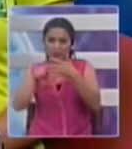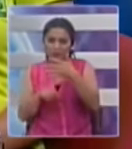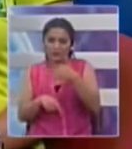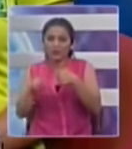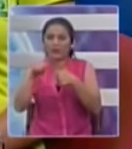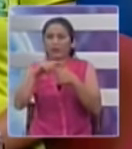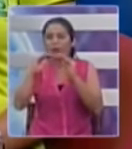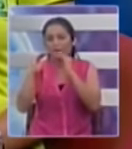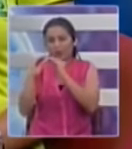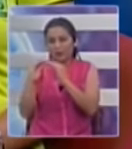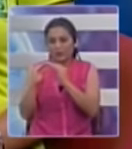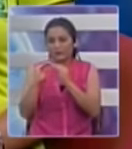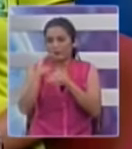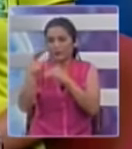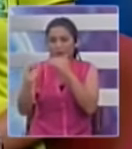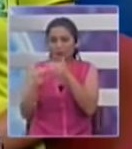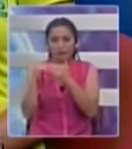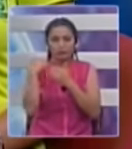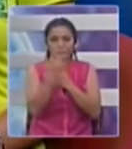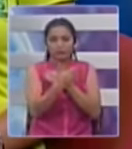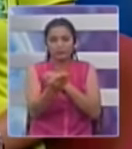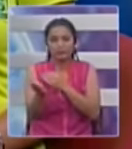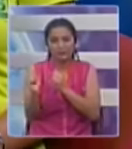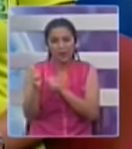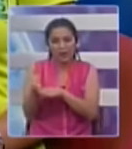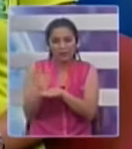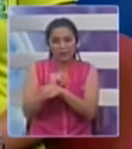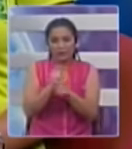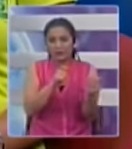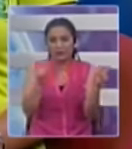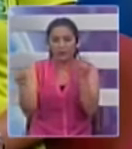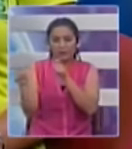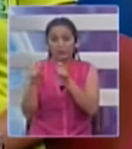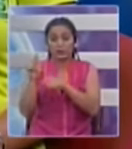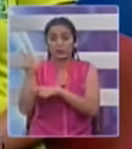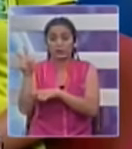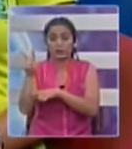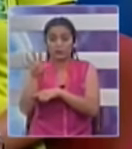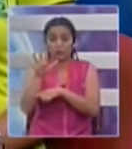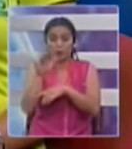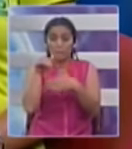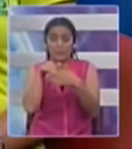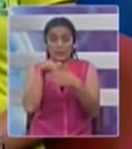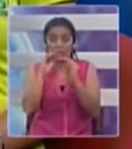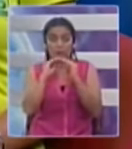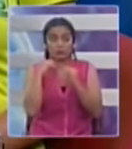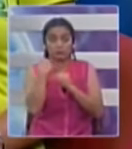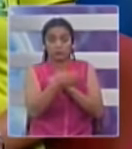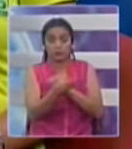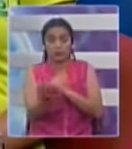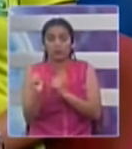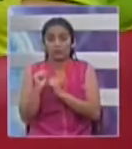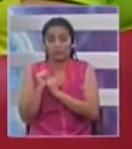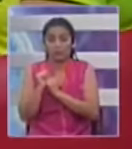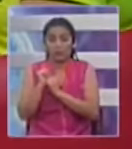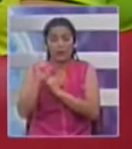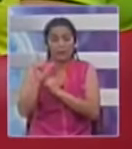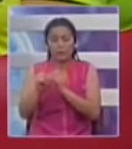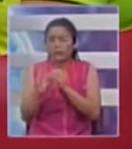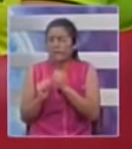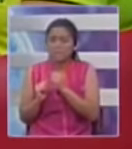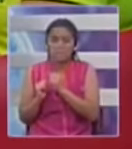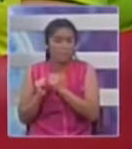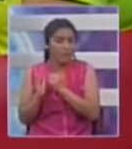para Todos, donde se está haciendo un ofrecimiento de campaña de más de 325 mil casas y 185 para los más